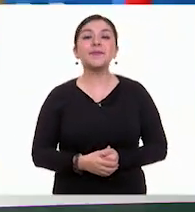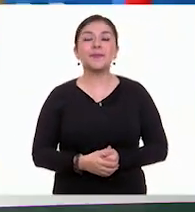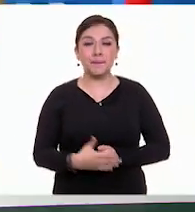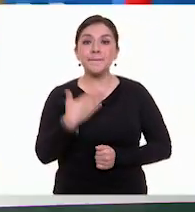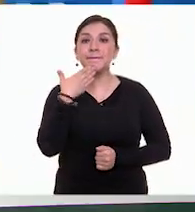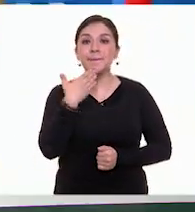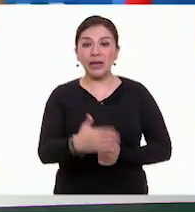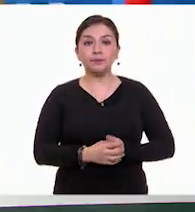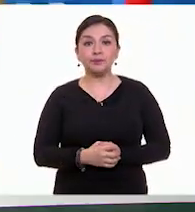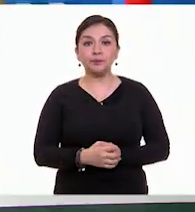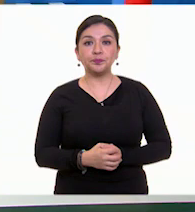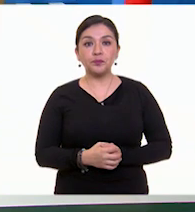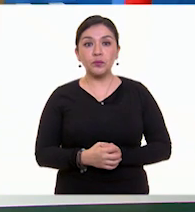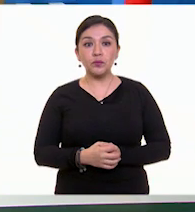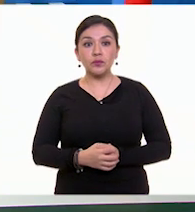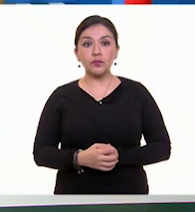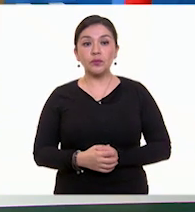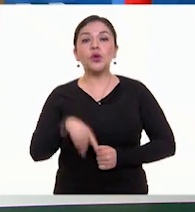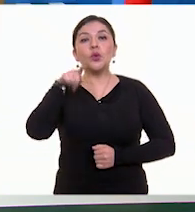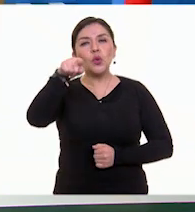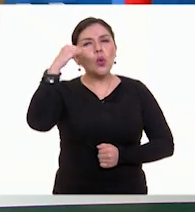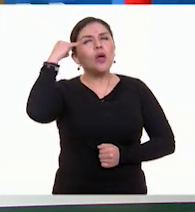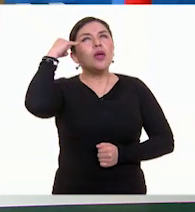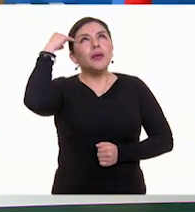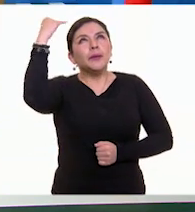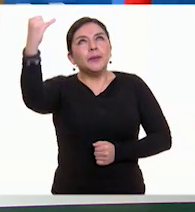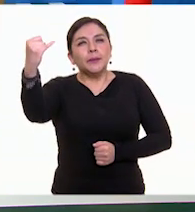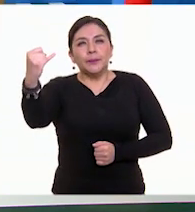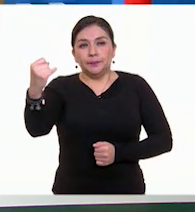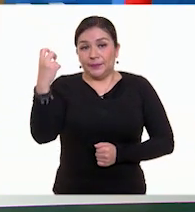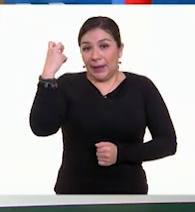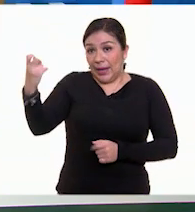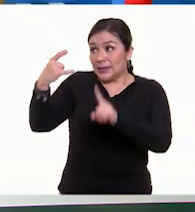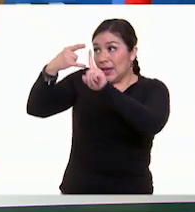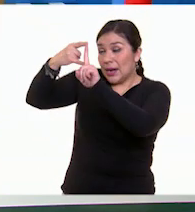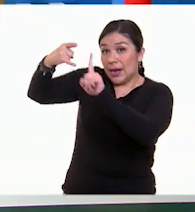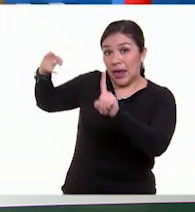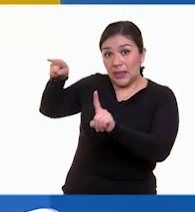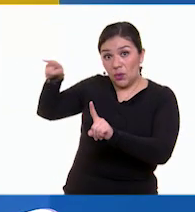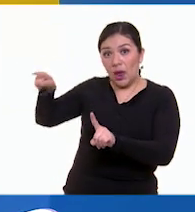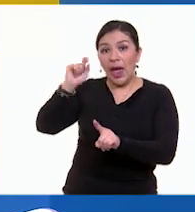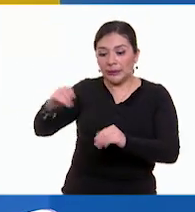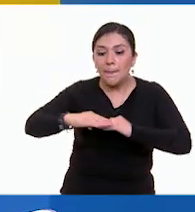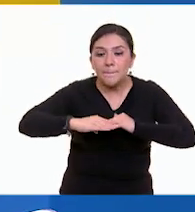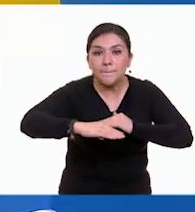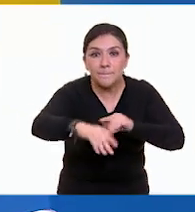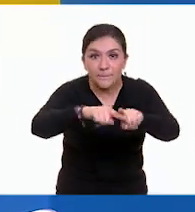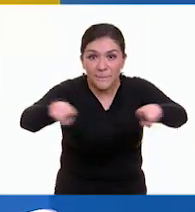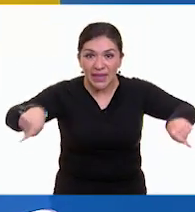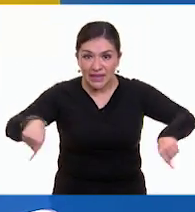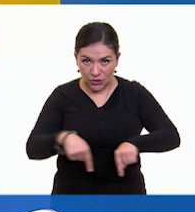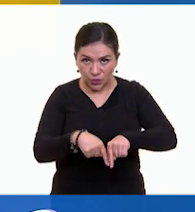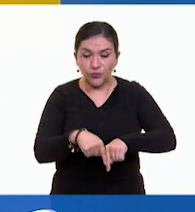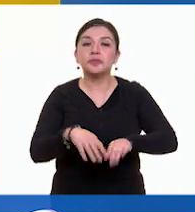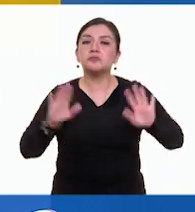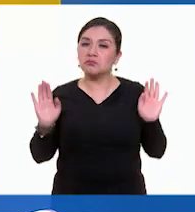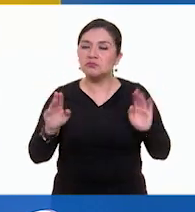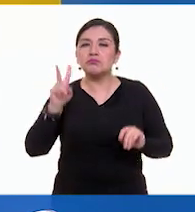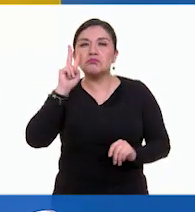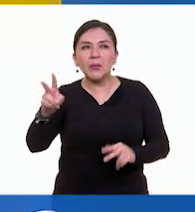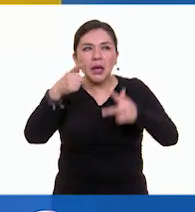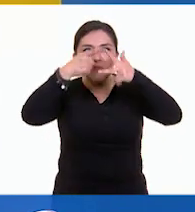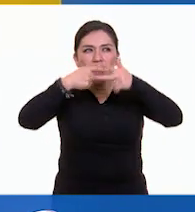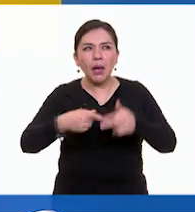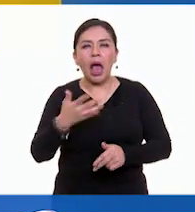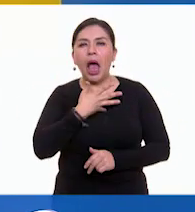bien. Entonces, imaginemos que este rectángulo es el piso. Y aquí tenemos las medidas